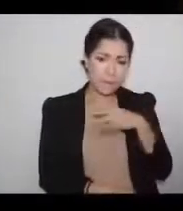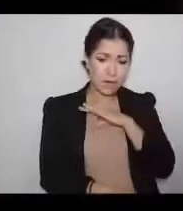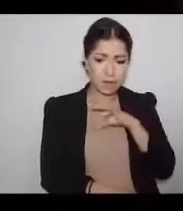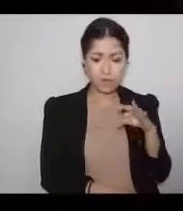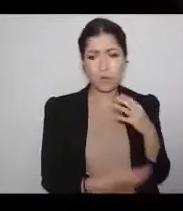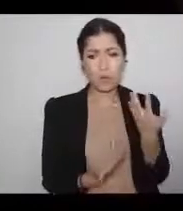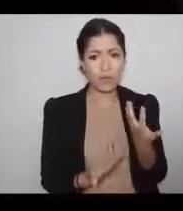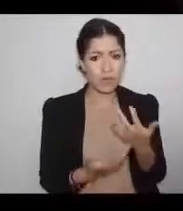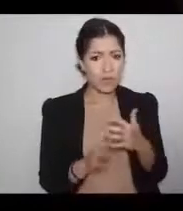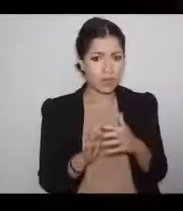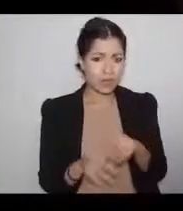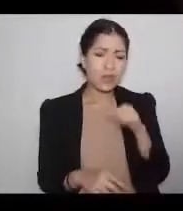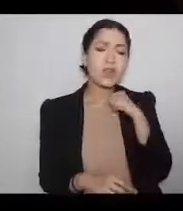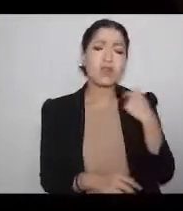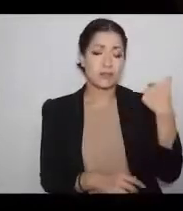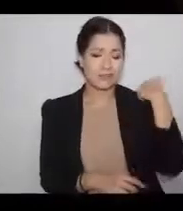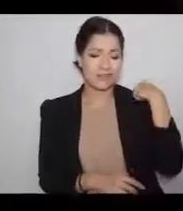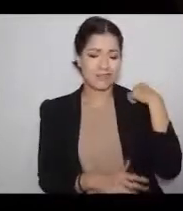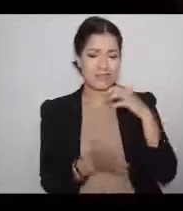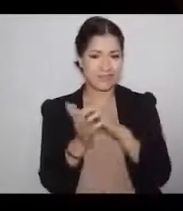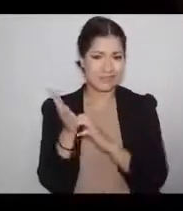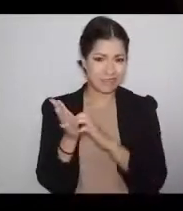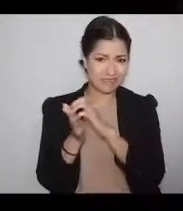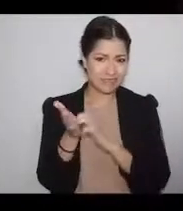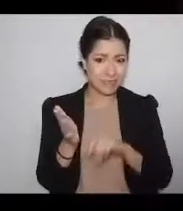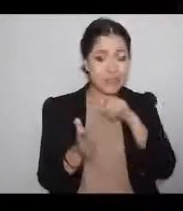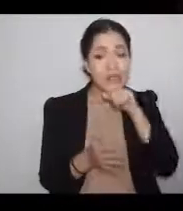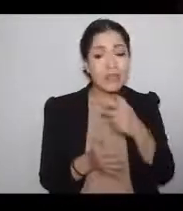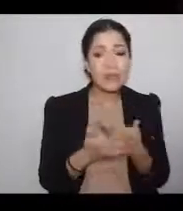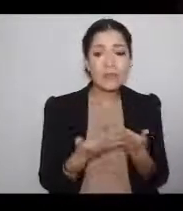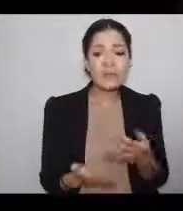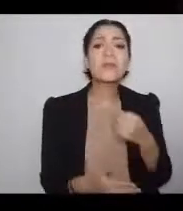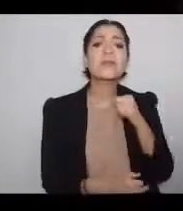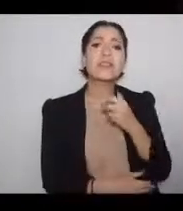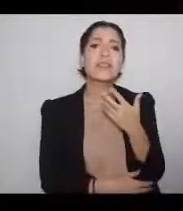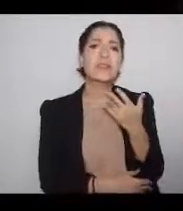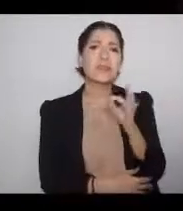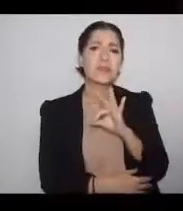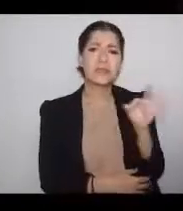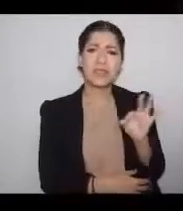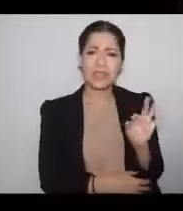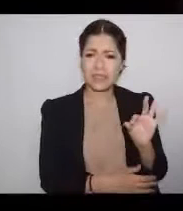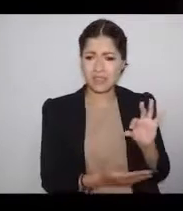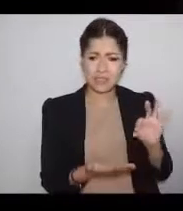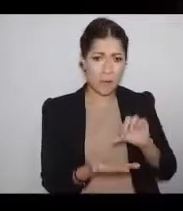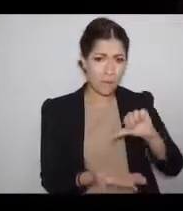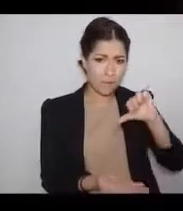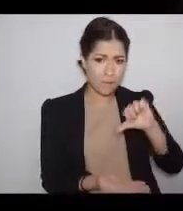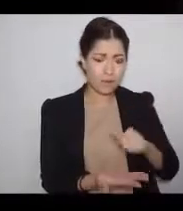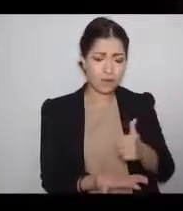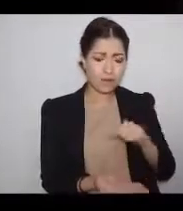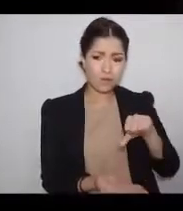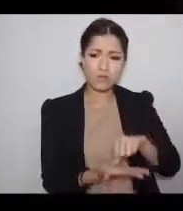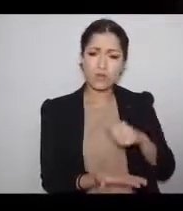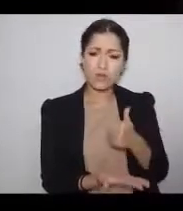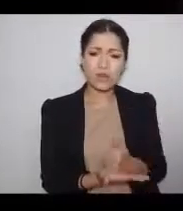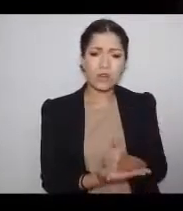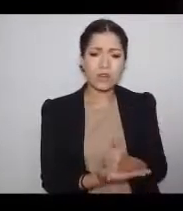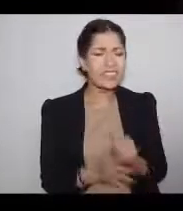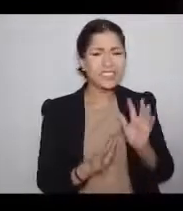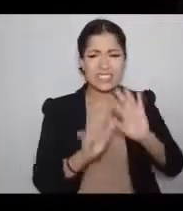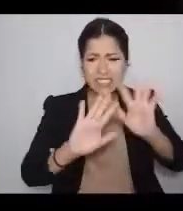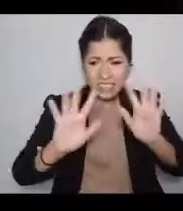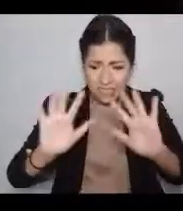ronchas de tu espalda! La frase "es un magnífico enano" tiene 50% de probabilidades de ser ofensiva. Necesito tu